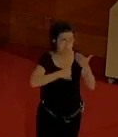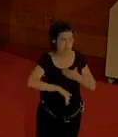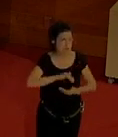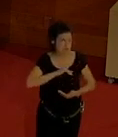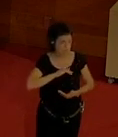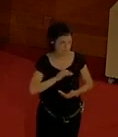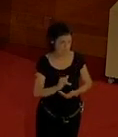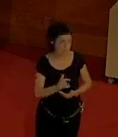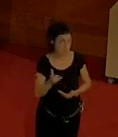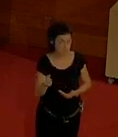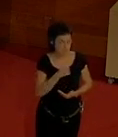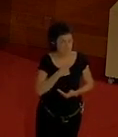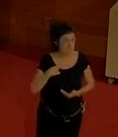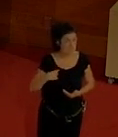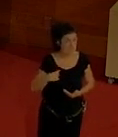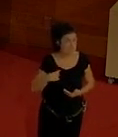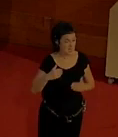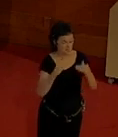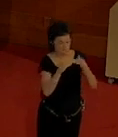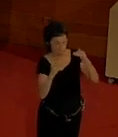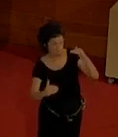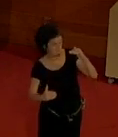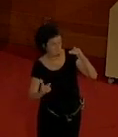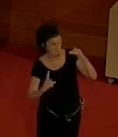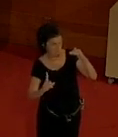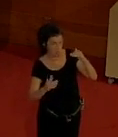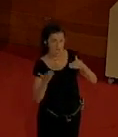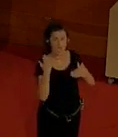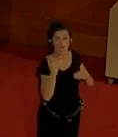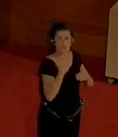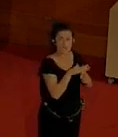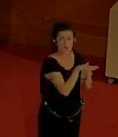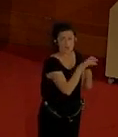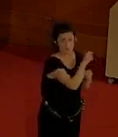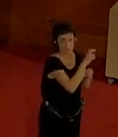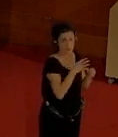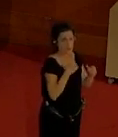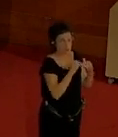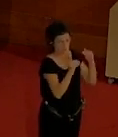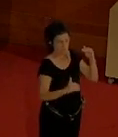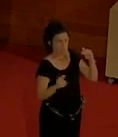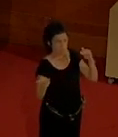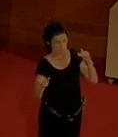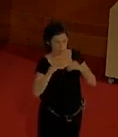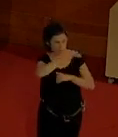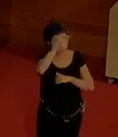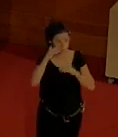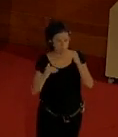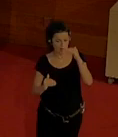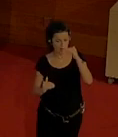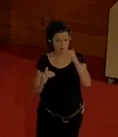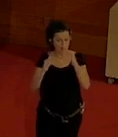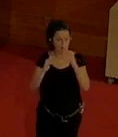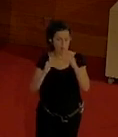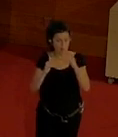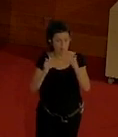no tiene la desventaja tan enorme que tenía en otros terrenos de los que he mencionado por lo tanto un interés muy claro por estar muy